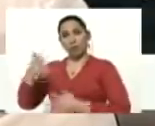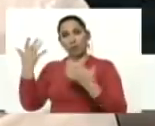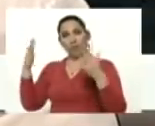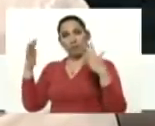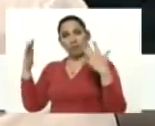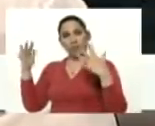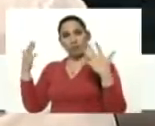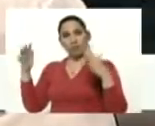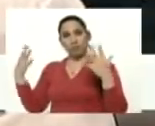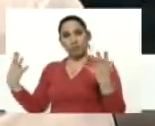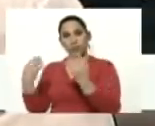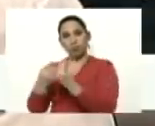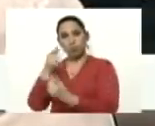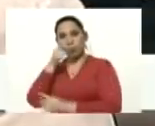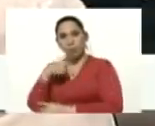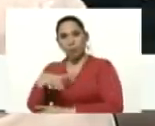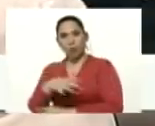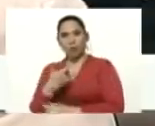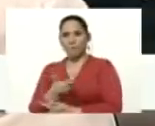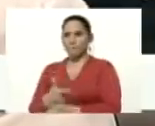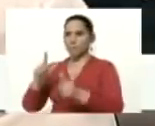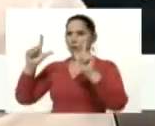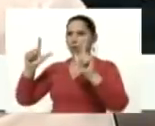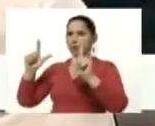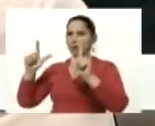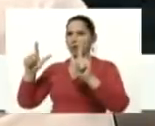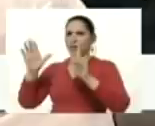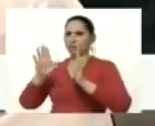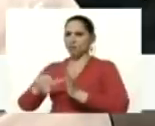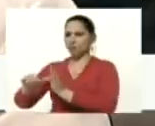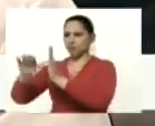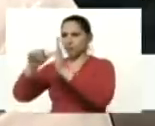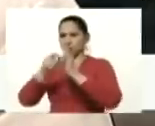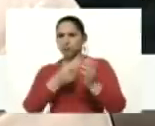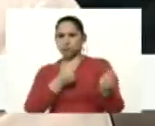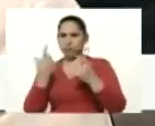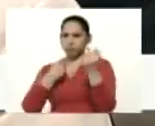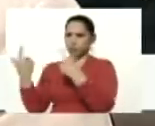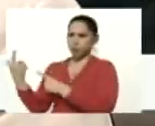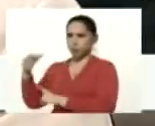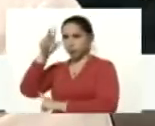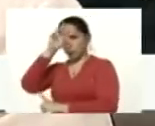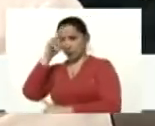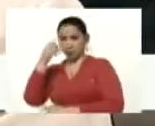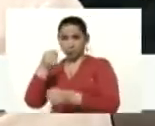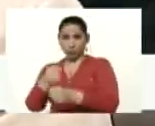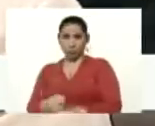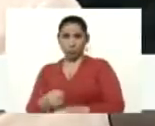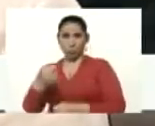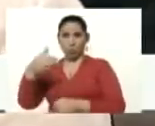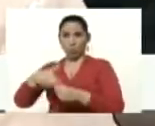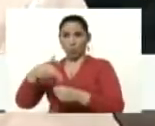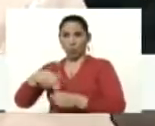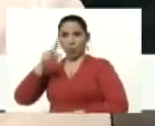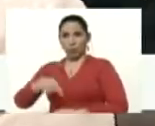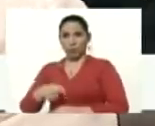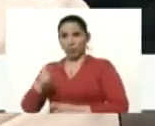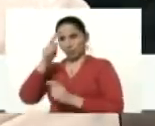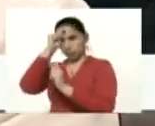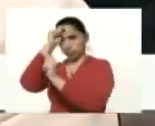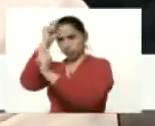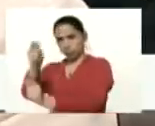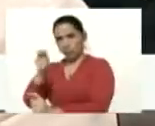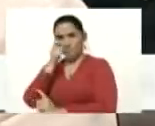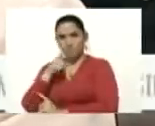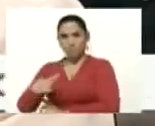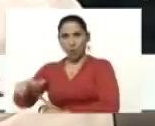junto al pueblo haber liberado de las mafias, de la corrupción, del bachaquerismo, las estaciones de combustible y colocarlas a la orden